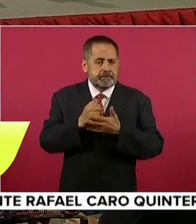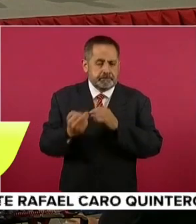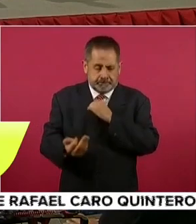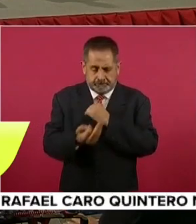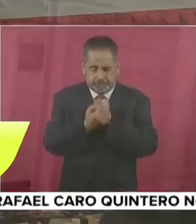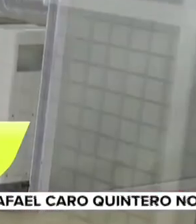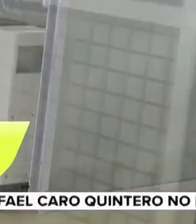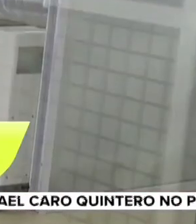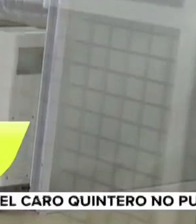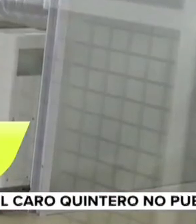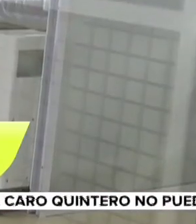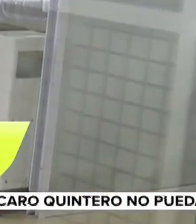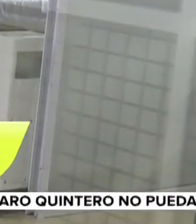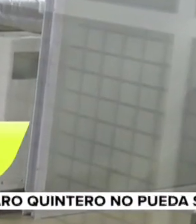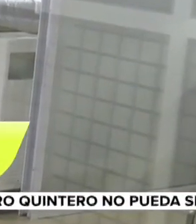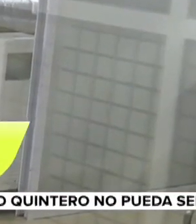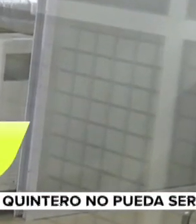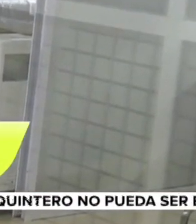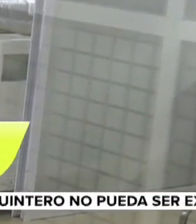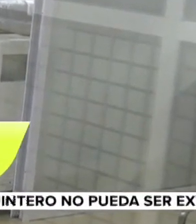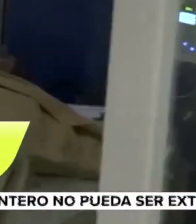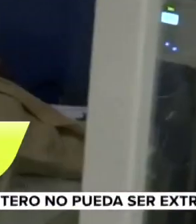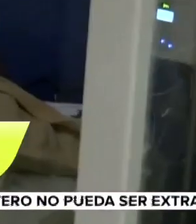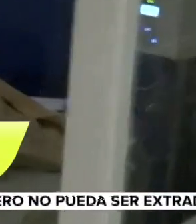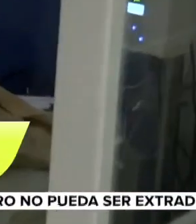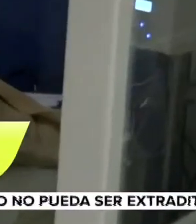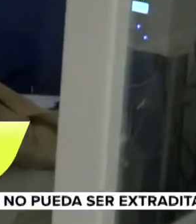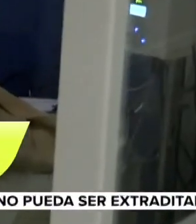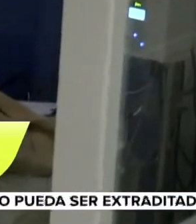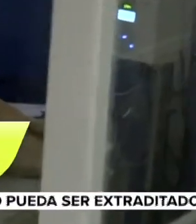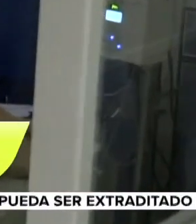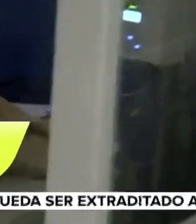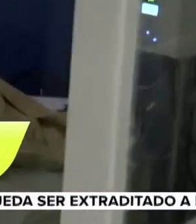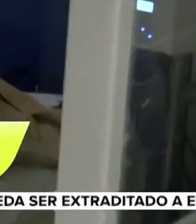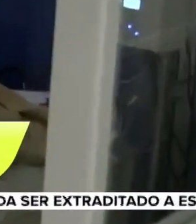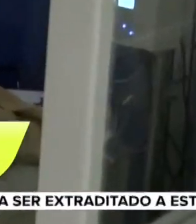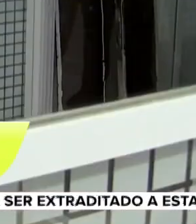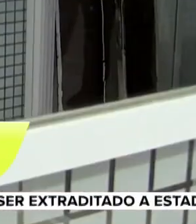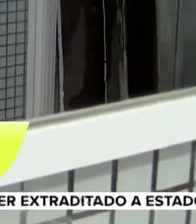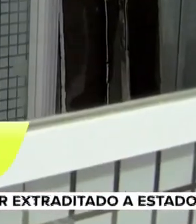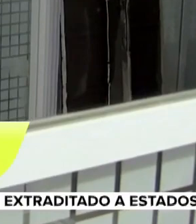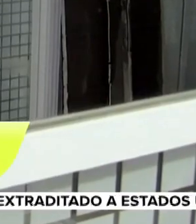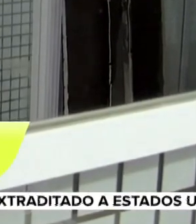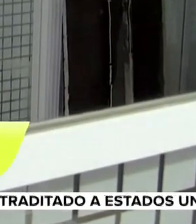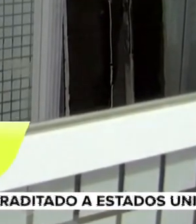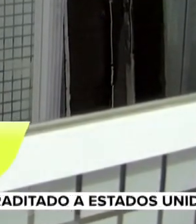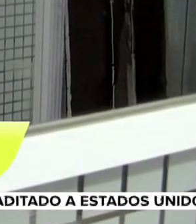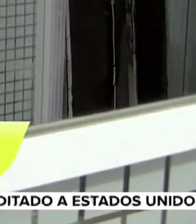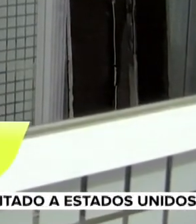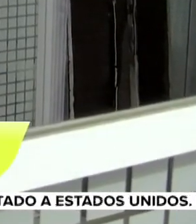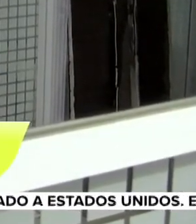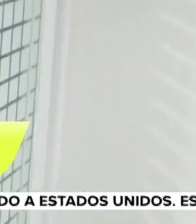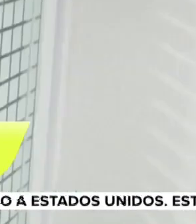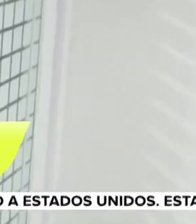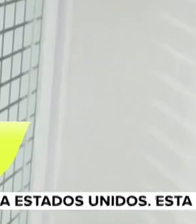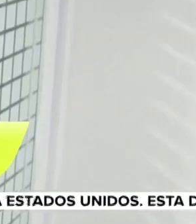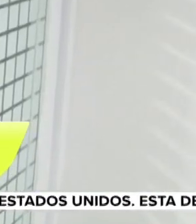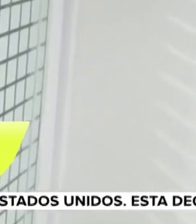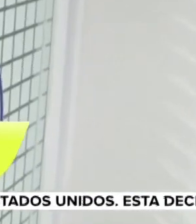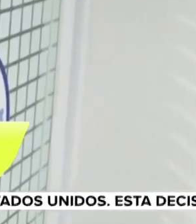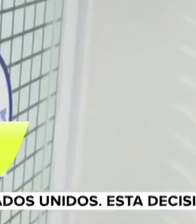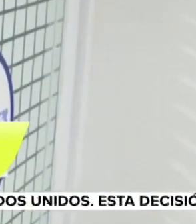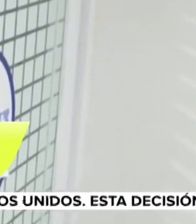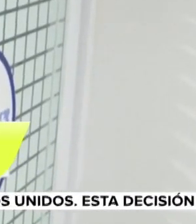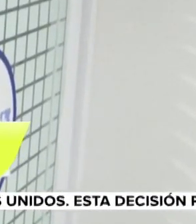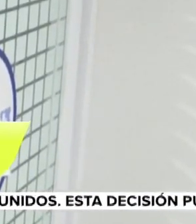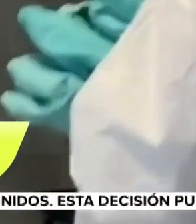contagios como las hospitalizaciones y las defunciones en la última semana registraron una tendencia a la baja. También destacó que hay avances